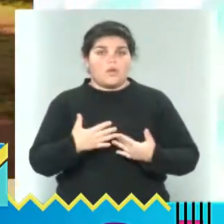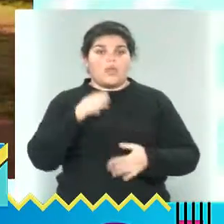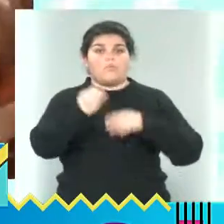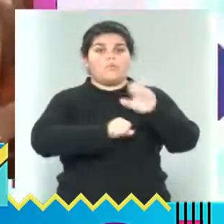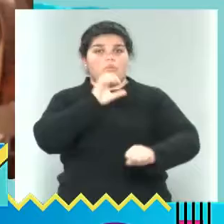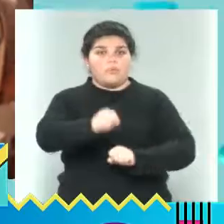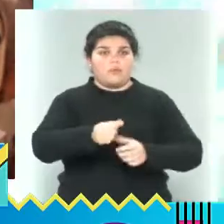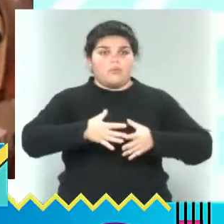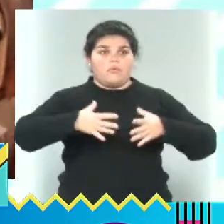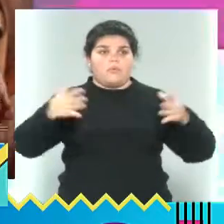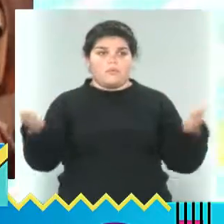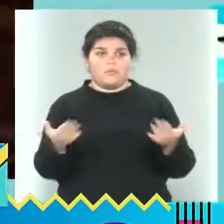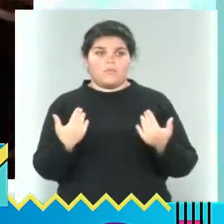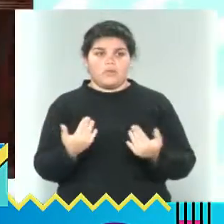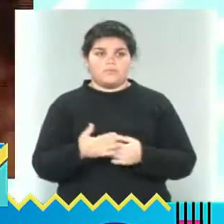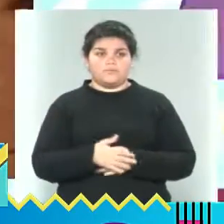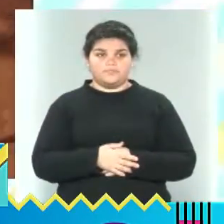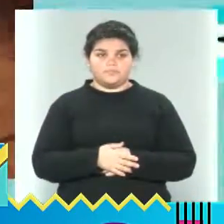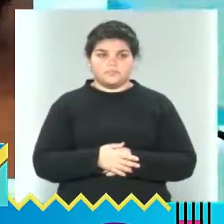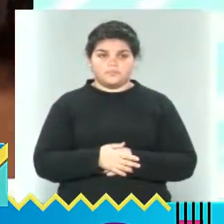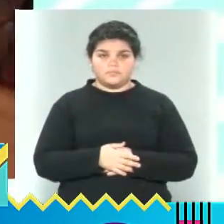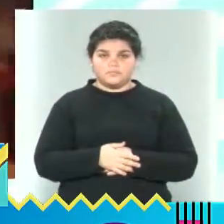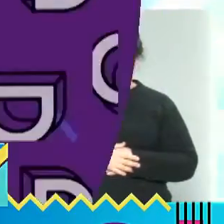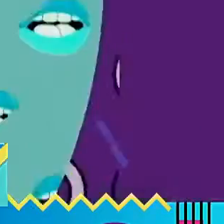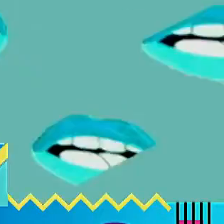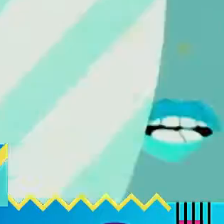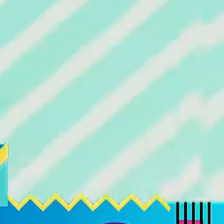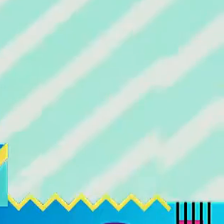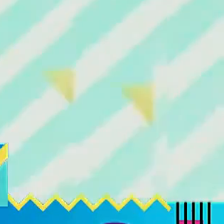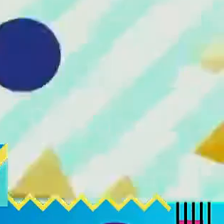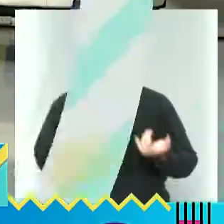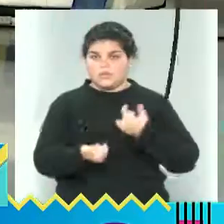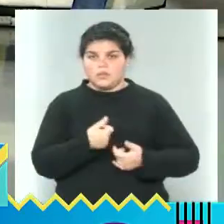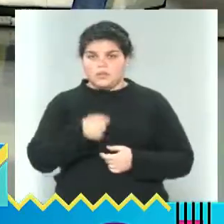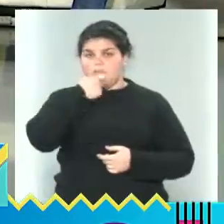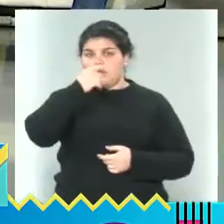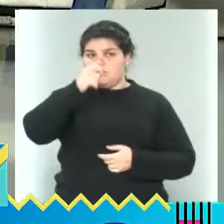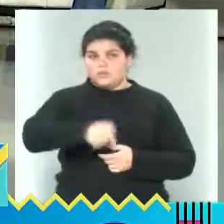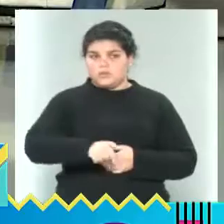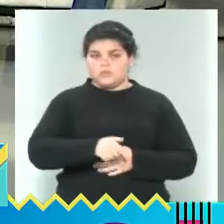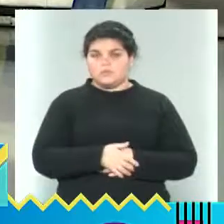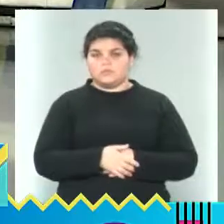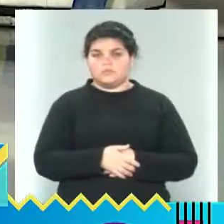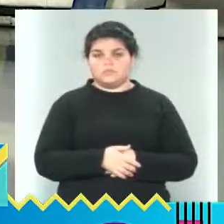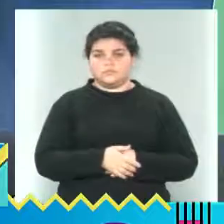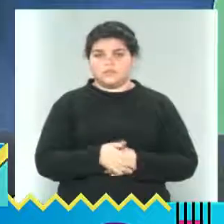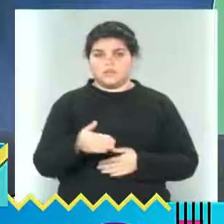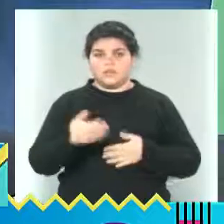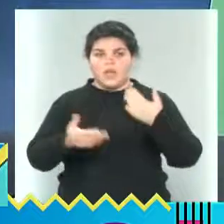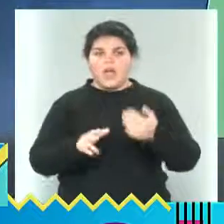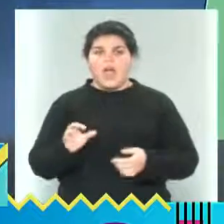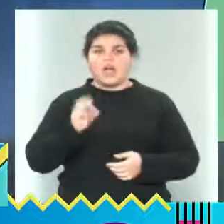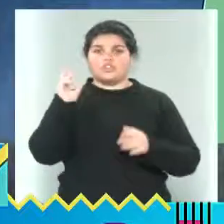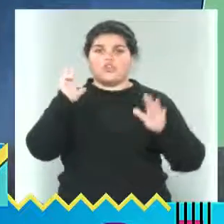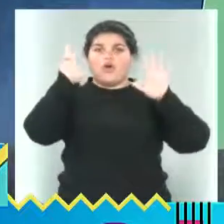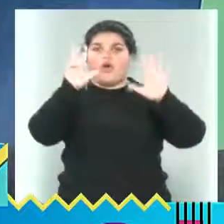crecimiento de nuestra región, ¿no? Alejandro, como bien mencionan, ¿no? A nivel local, en Mendoza nos encontramos transitando el 8º año de lo